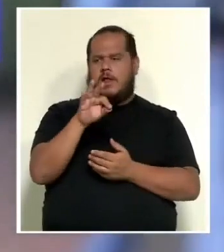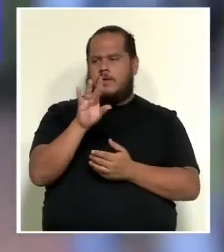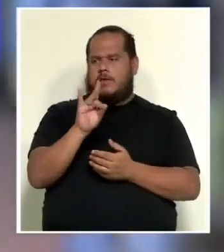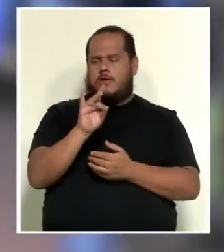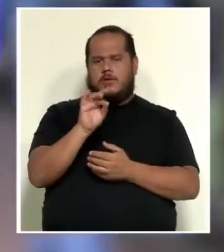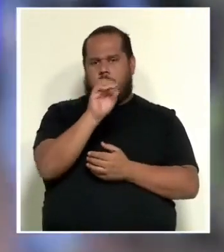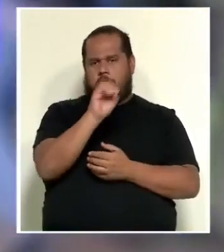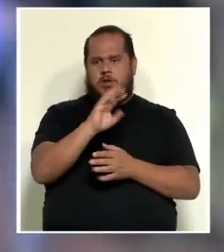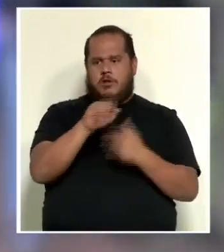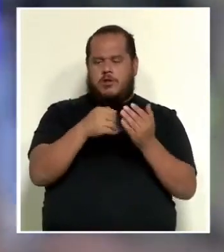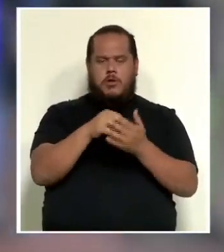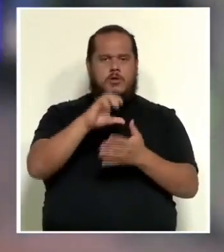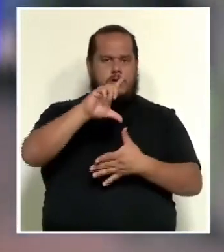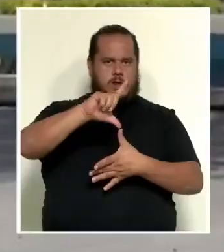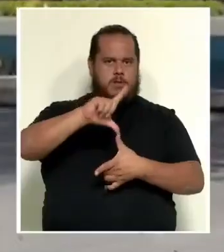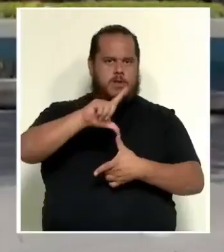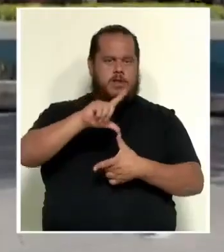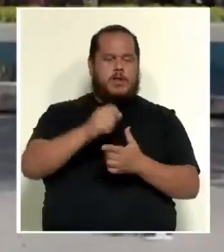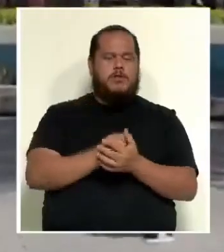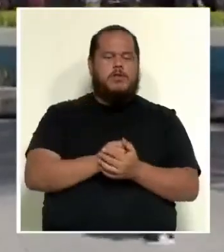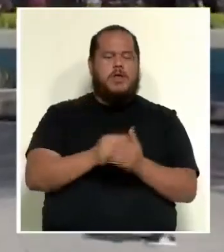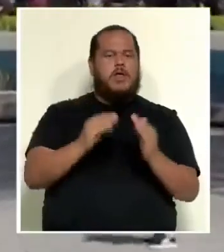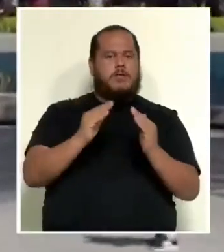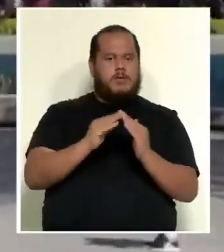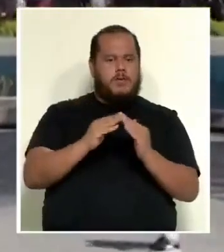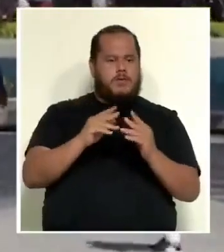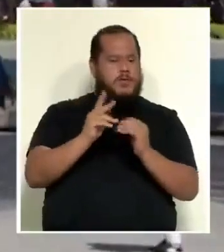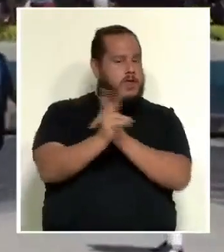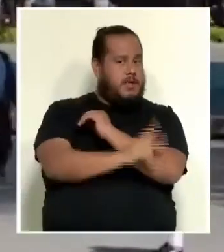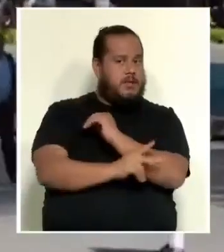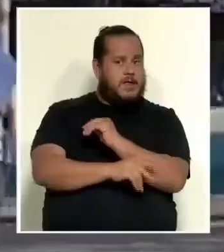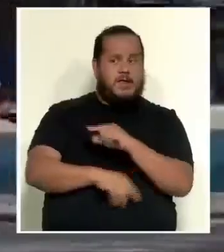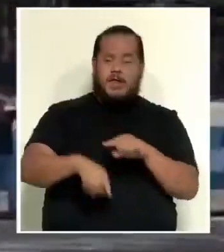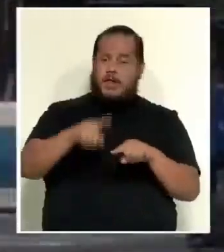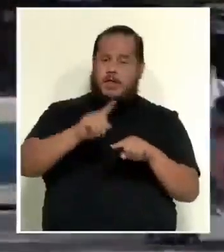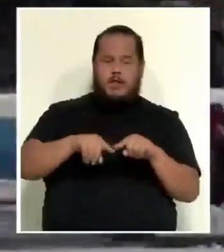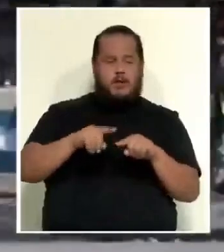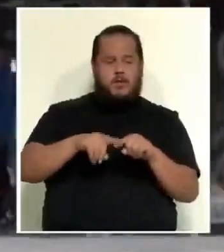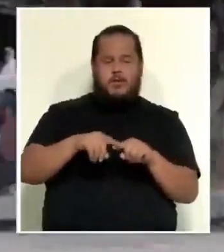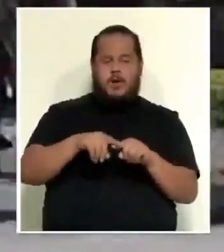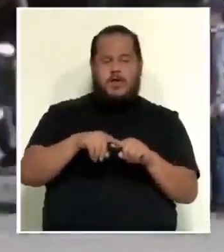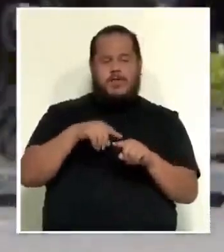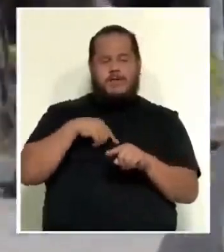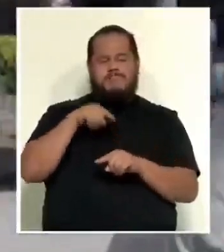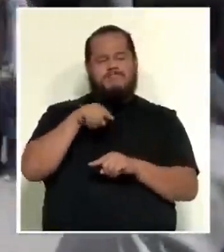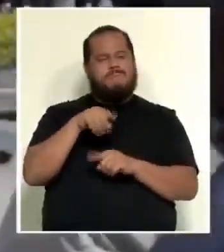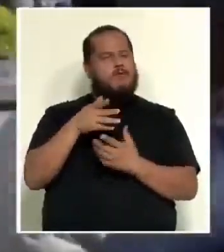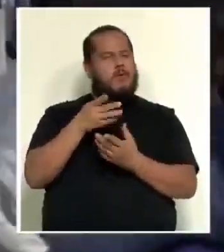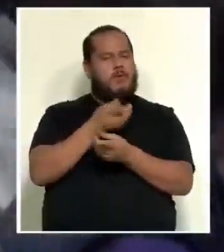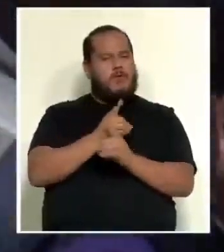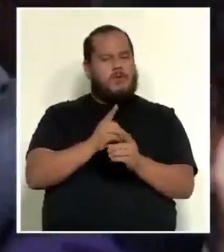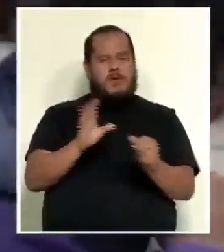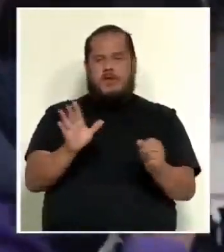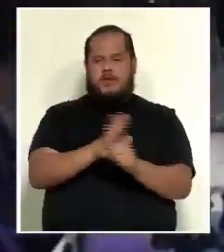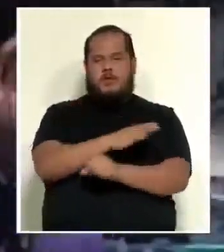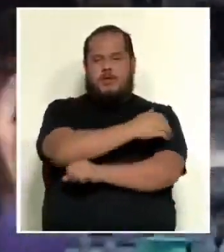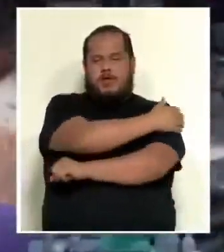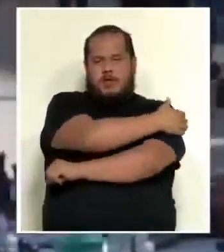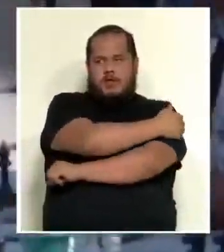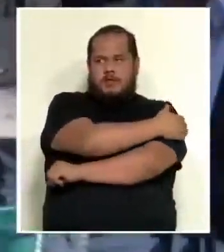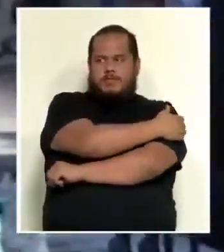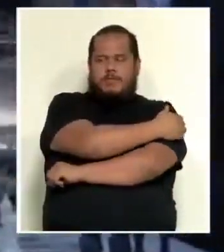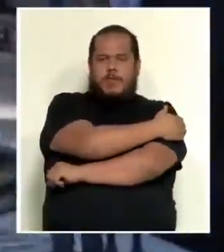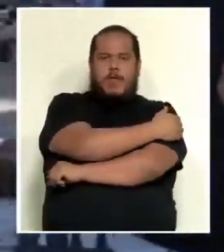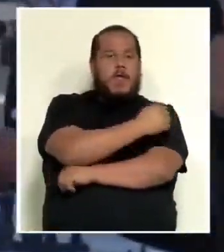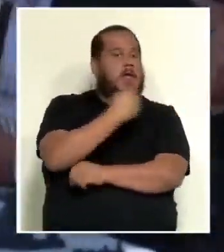98% de los latinoamericanos vivimos en países que no pueden considerarse como democracias completas, y